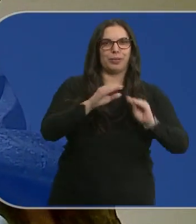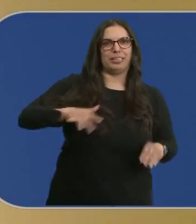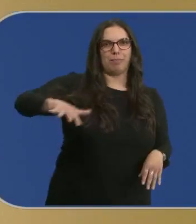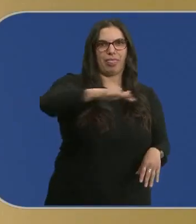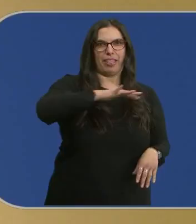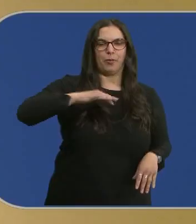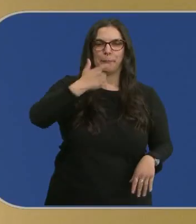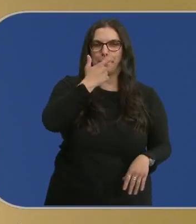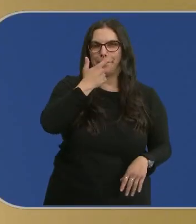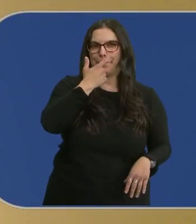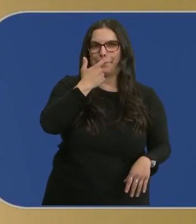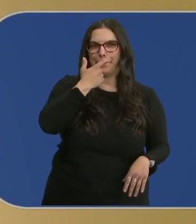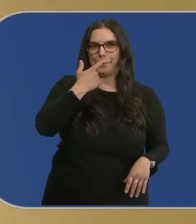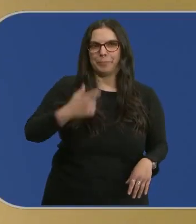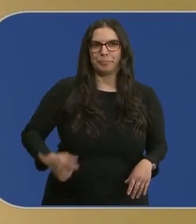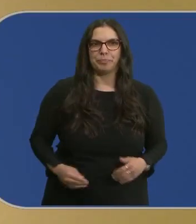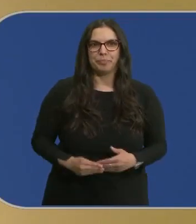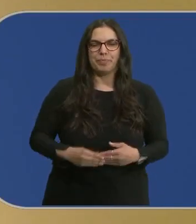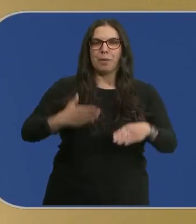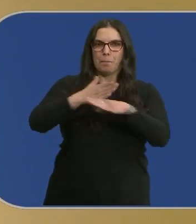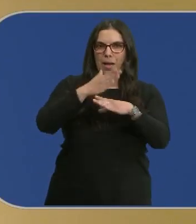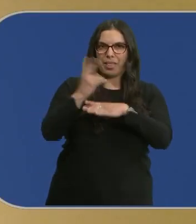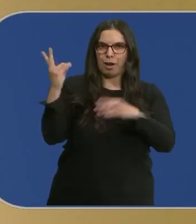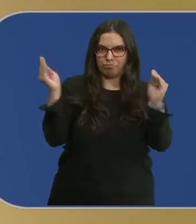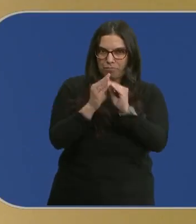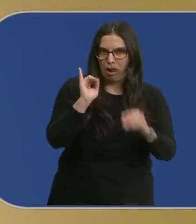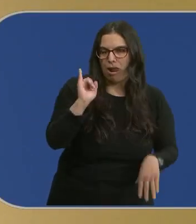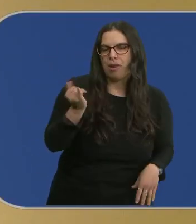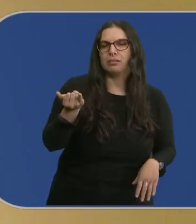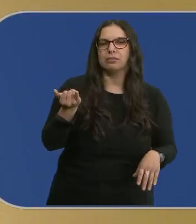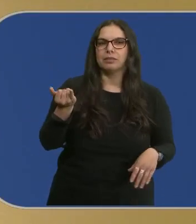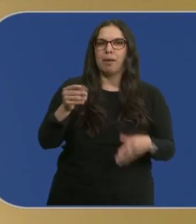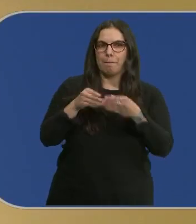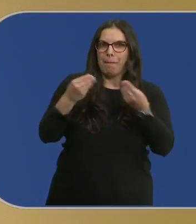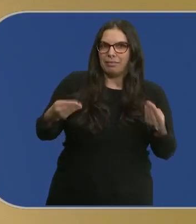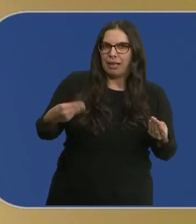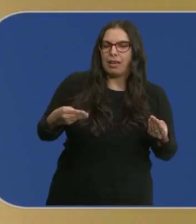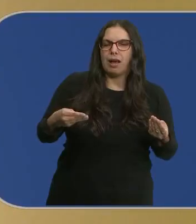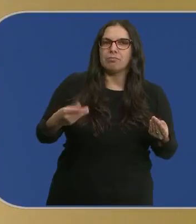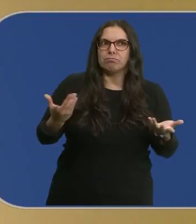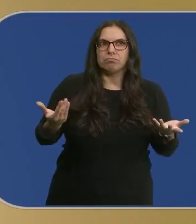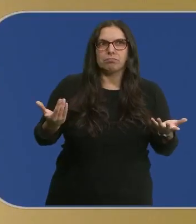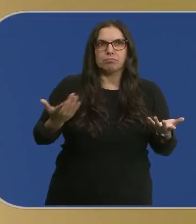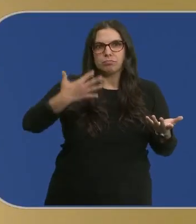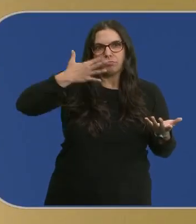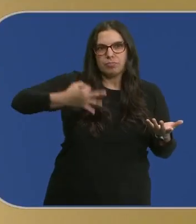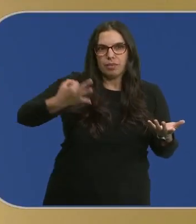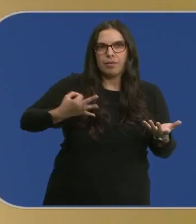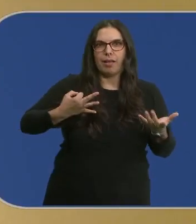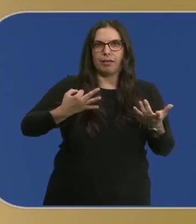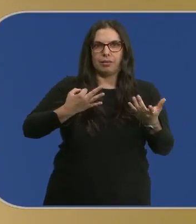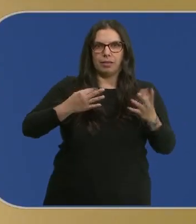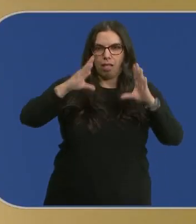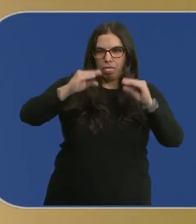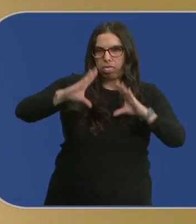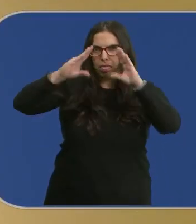Comparten el uso de la madera como una materia verdaderamente con una densidad